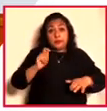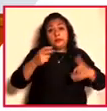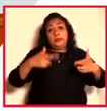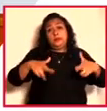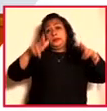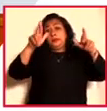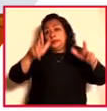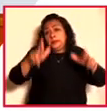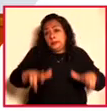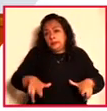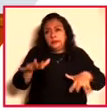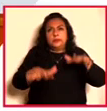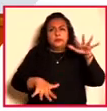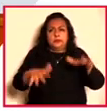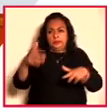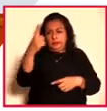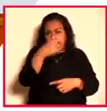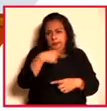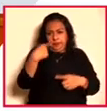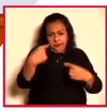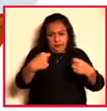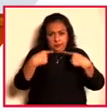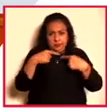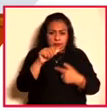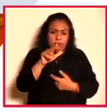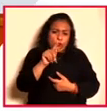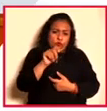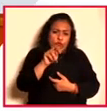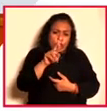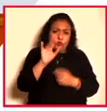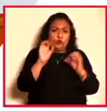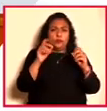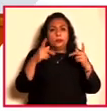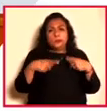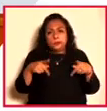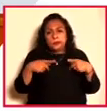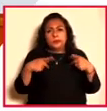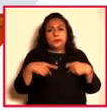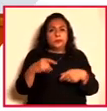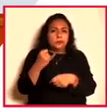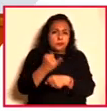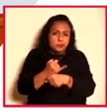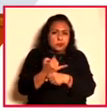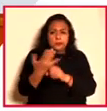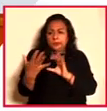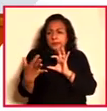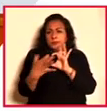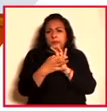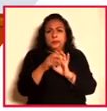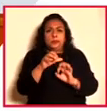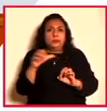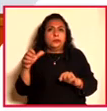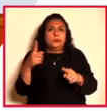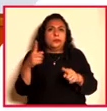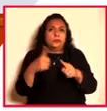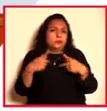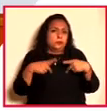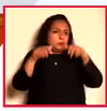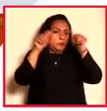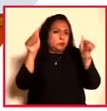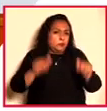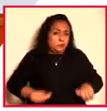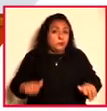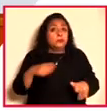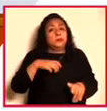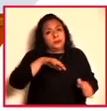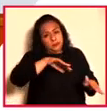casos son autorretratos y en otros casos son personas o personajes cercanas a las artistas. Y por otro